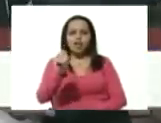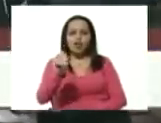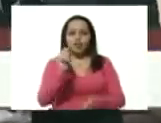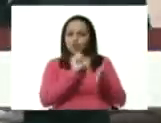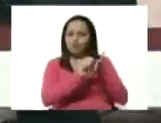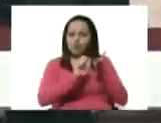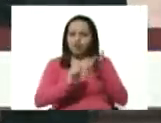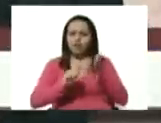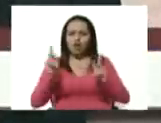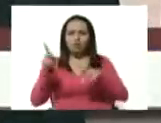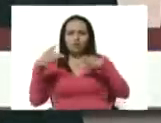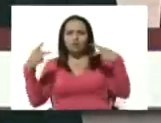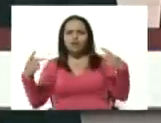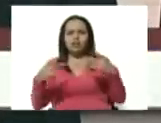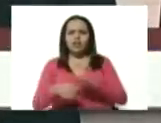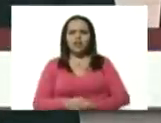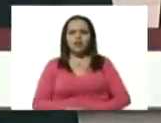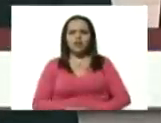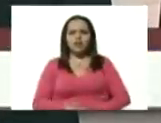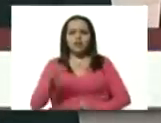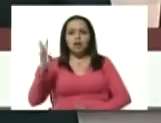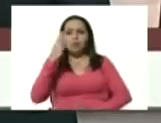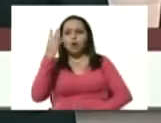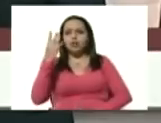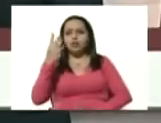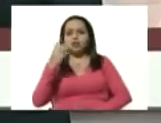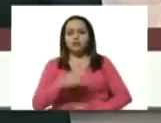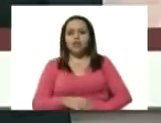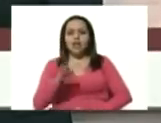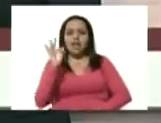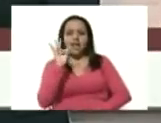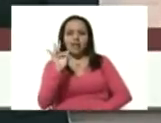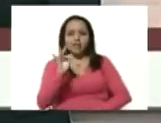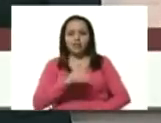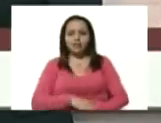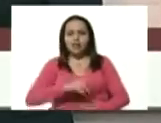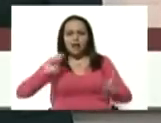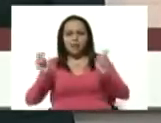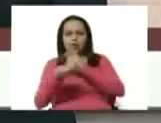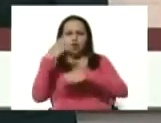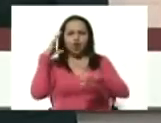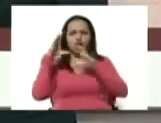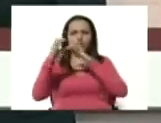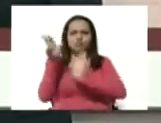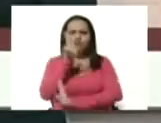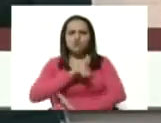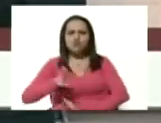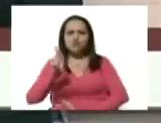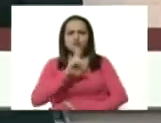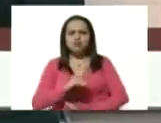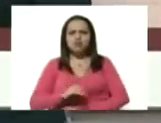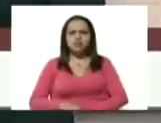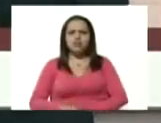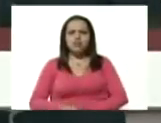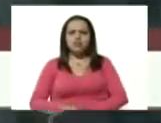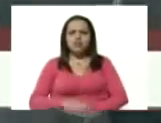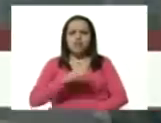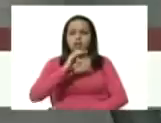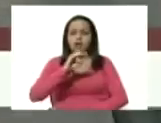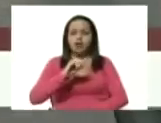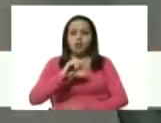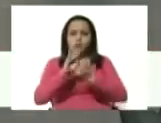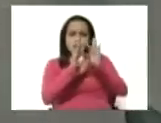publicados en el semanario 4F, innovando en la comunicación al utilizar el código QR